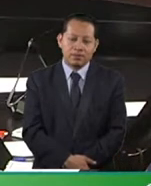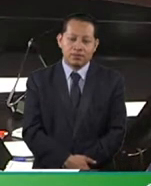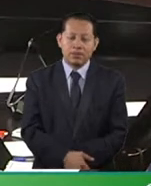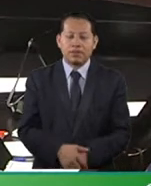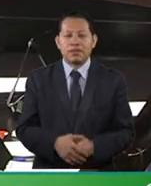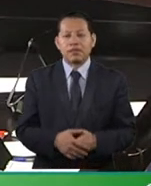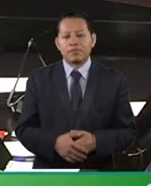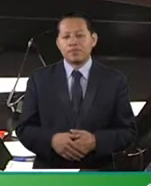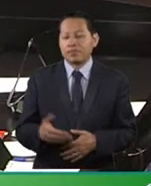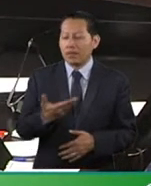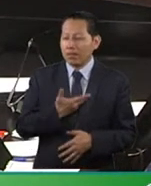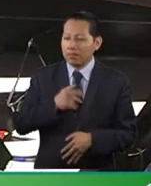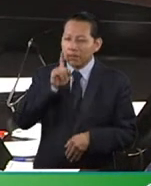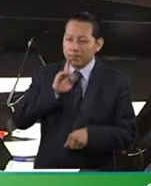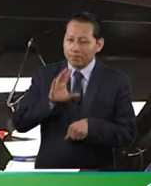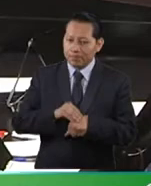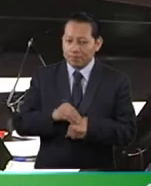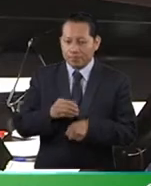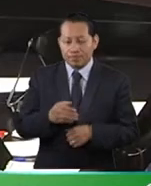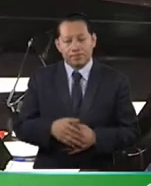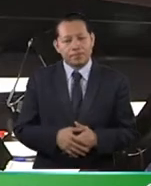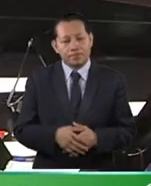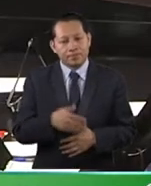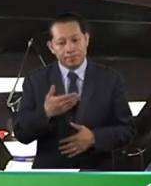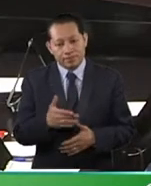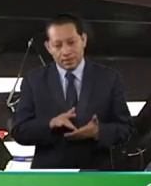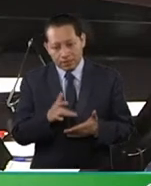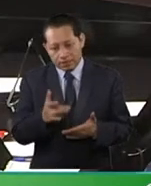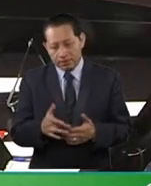con su permiso presidenta